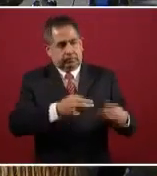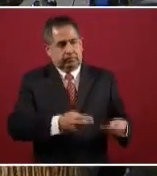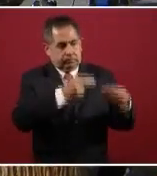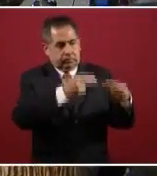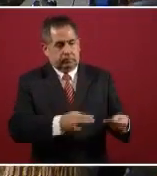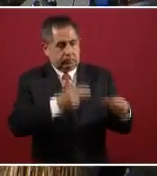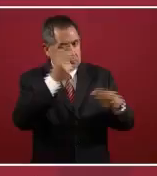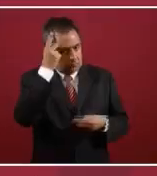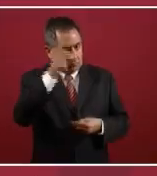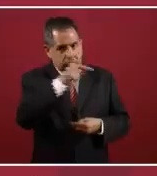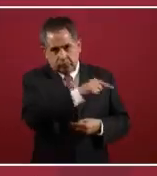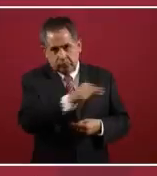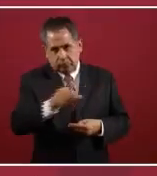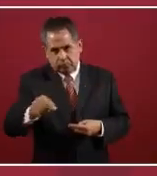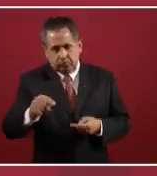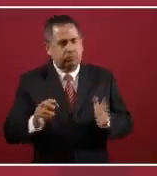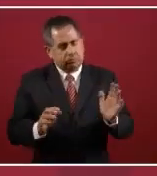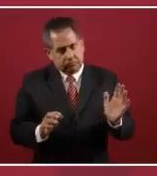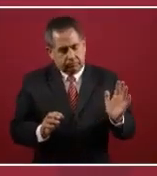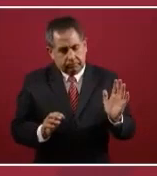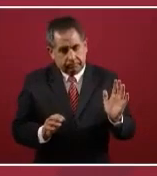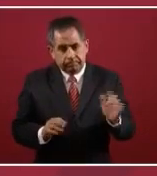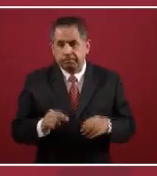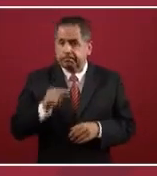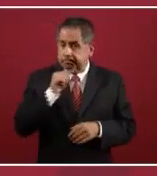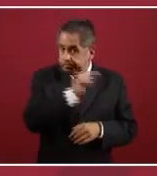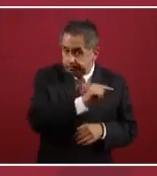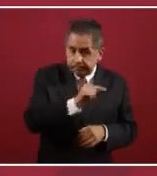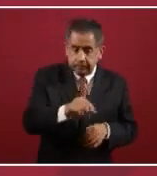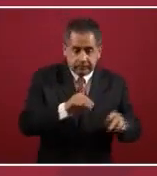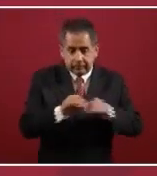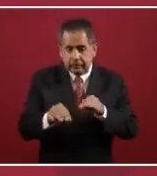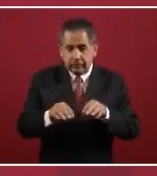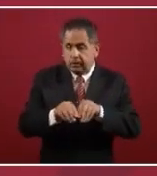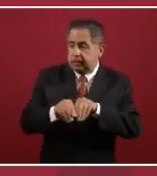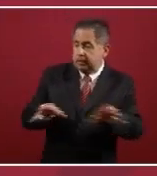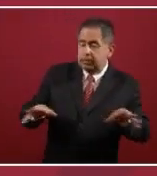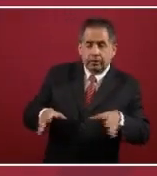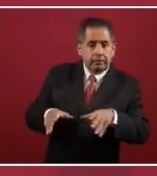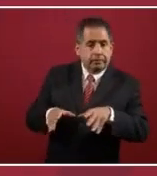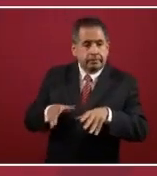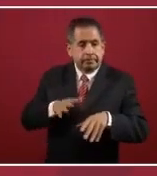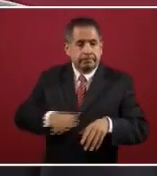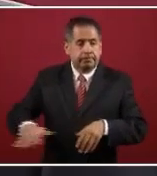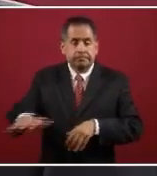y su trabajo tiene una dimensión cívica y social,